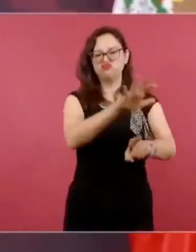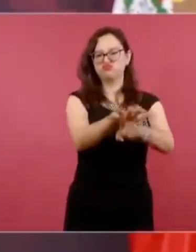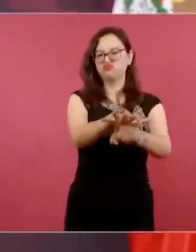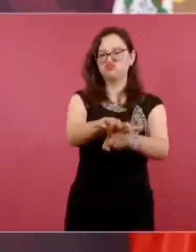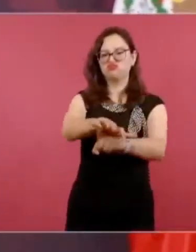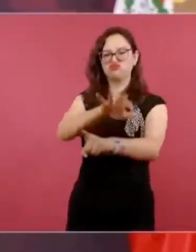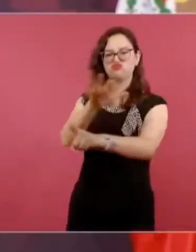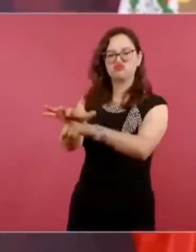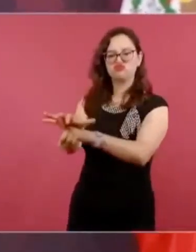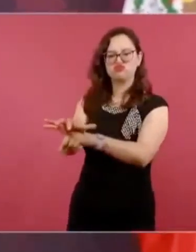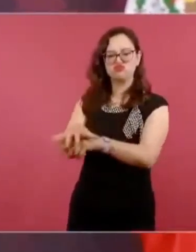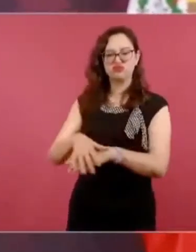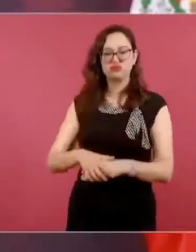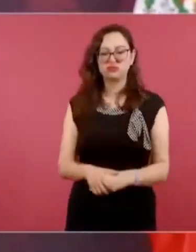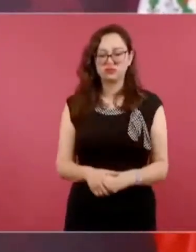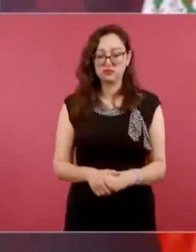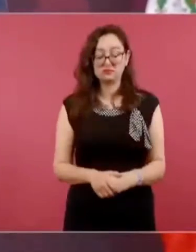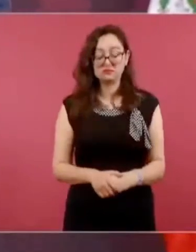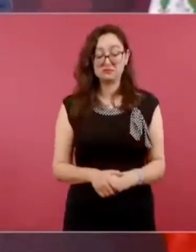Pero él